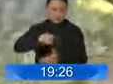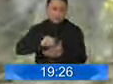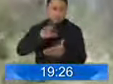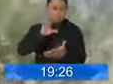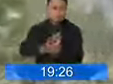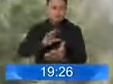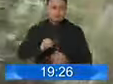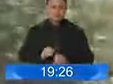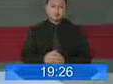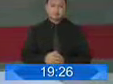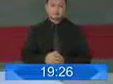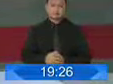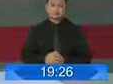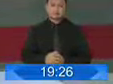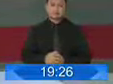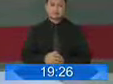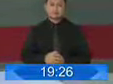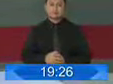informó Javier Gallo.